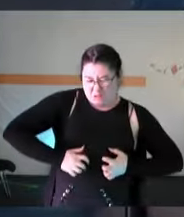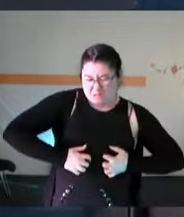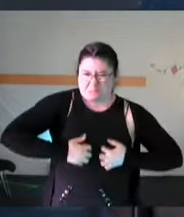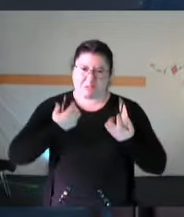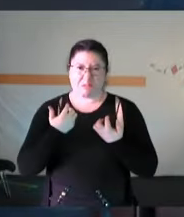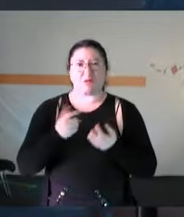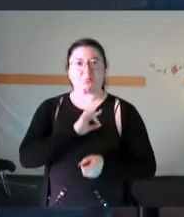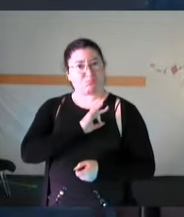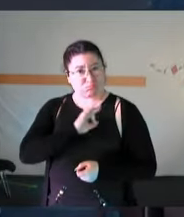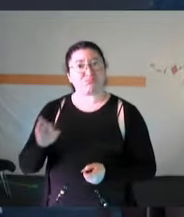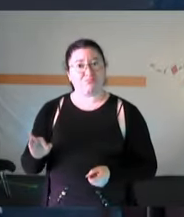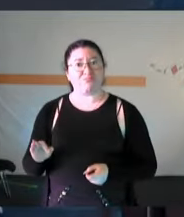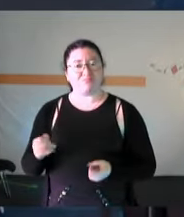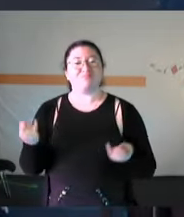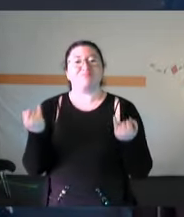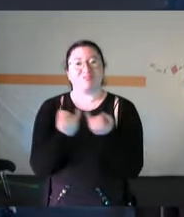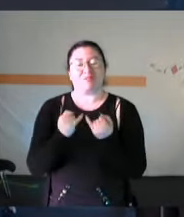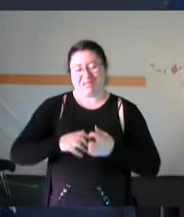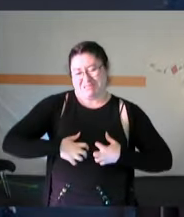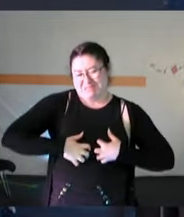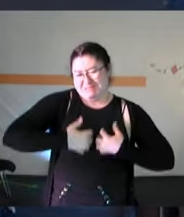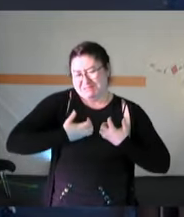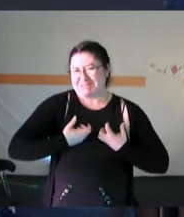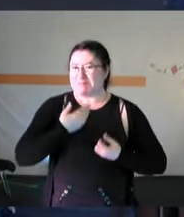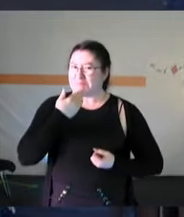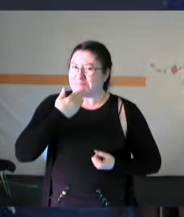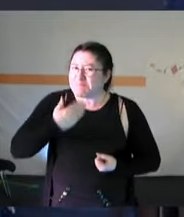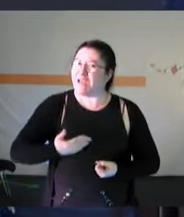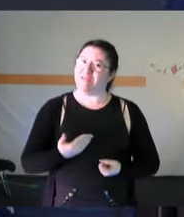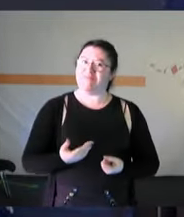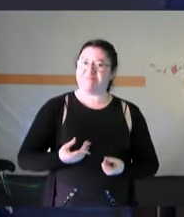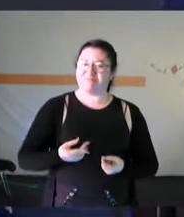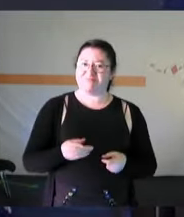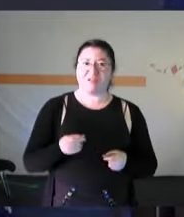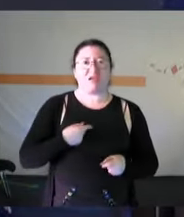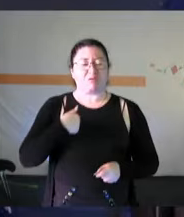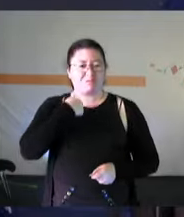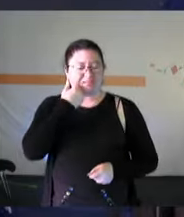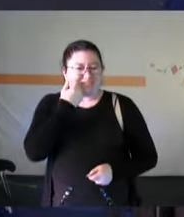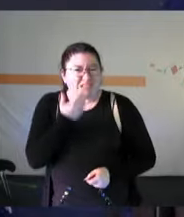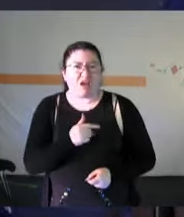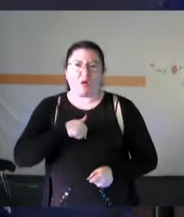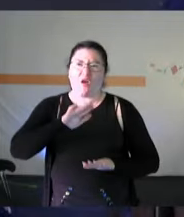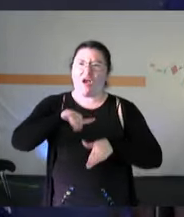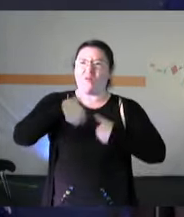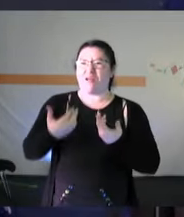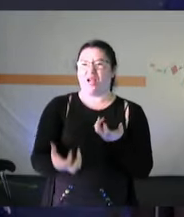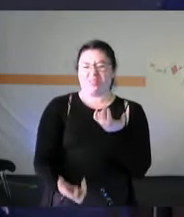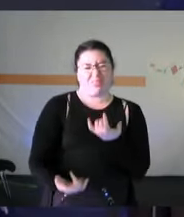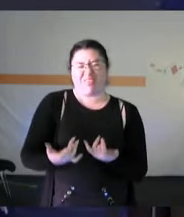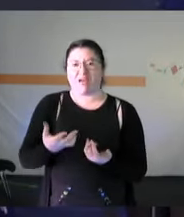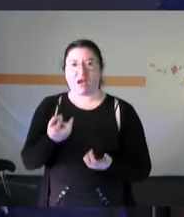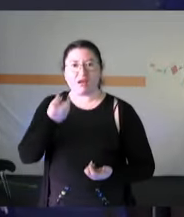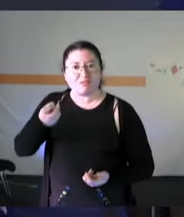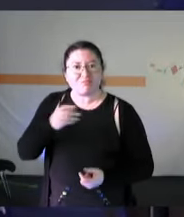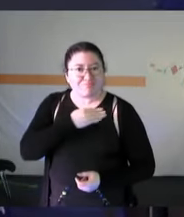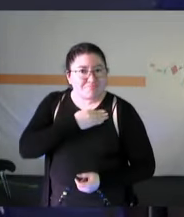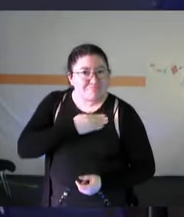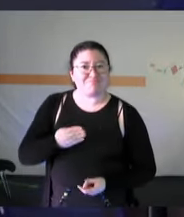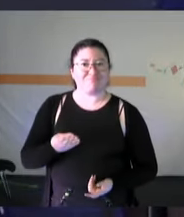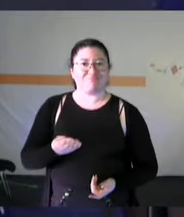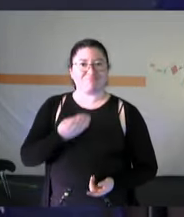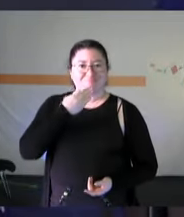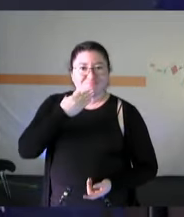y que bendita esa furia y esa rabia y esas ganas de quemarlo todo y de transgreder y de nunca